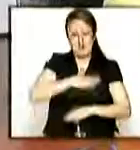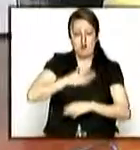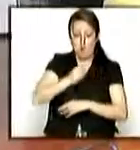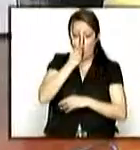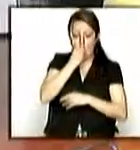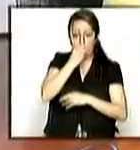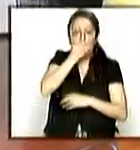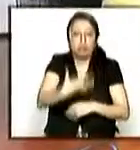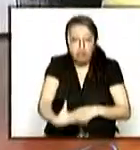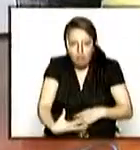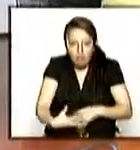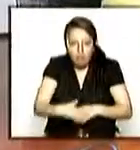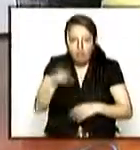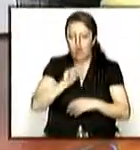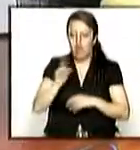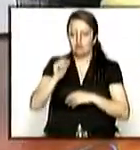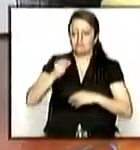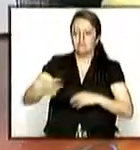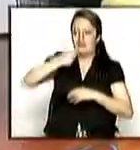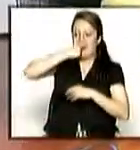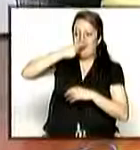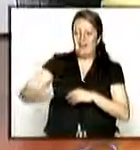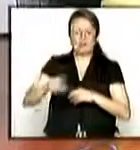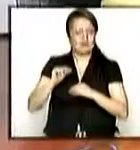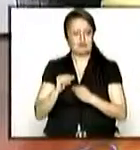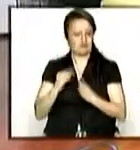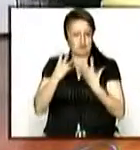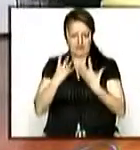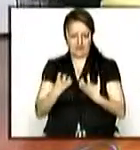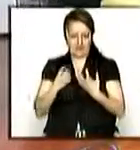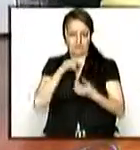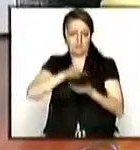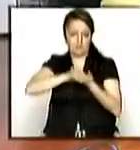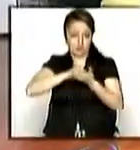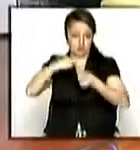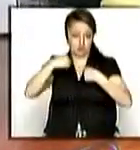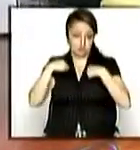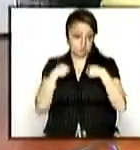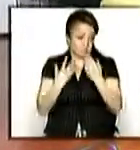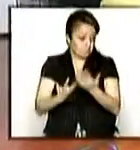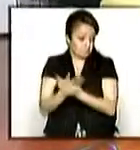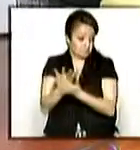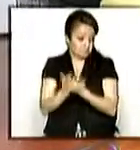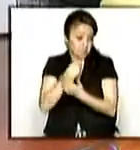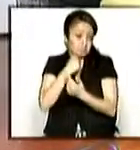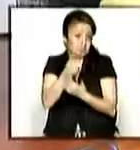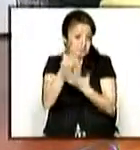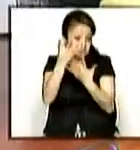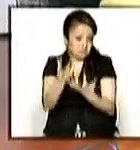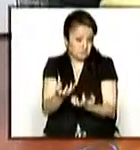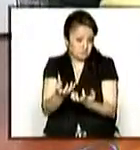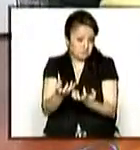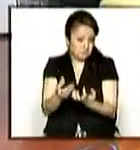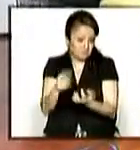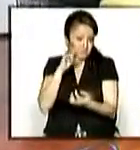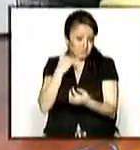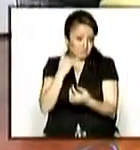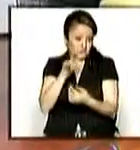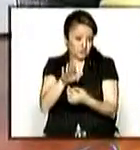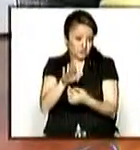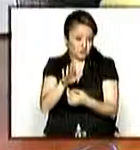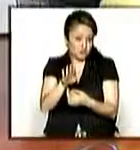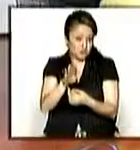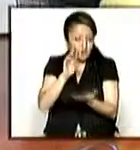mantenerlas fijas. Pero nosotros como neurofocales estamos recomendando este tipo de prótesis a nivel